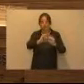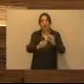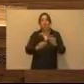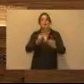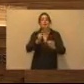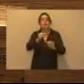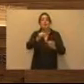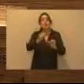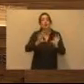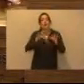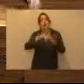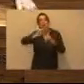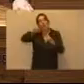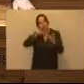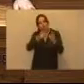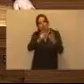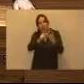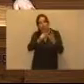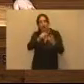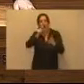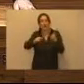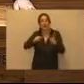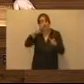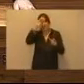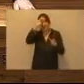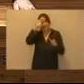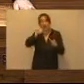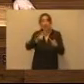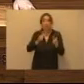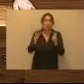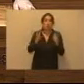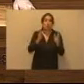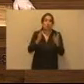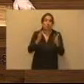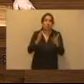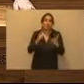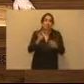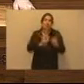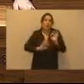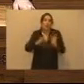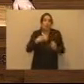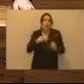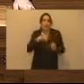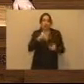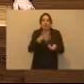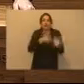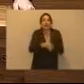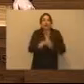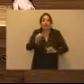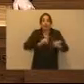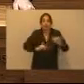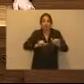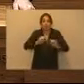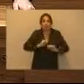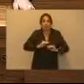están el tercer grupo, que son los pacientes transitoriamente no programables, que son aquellos pacientes cuya cirugía no es posible